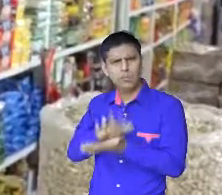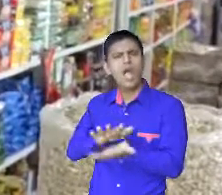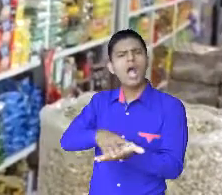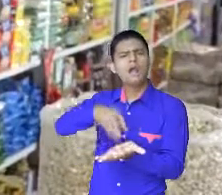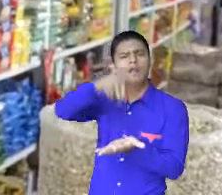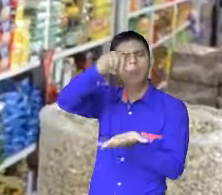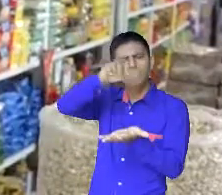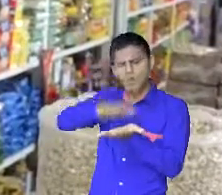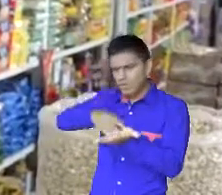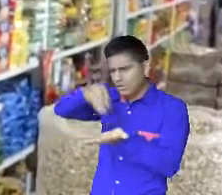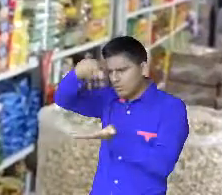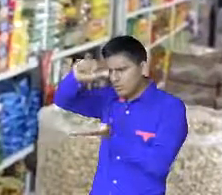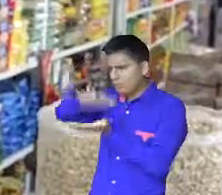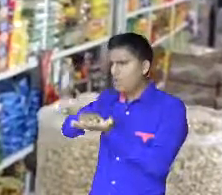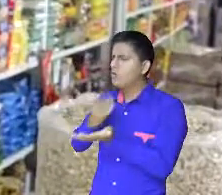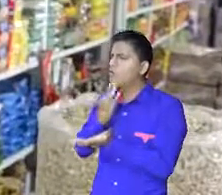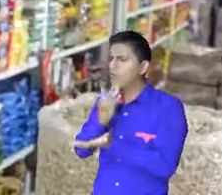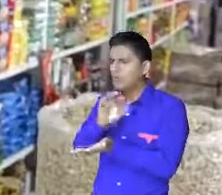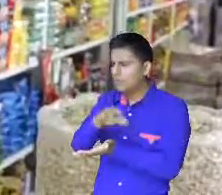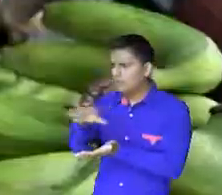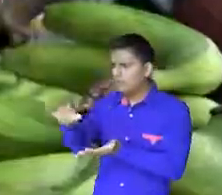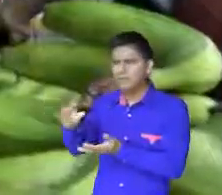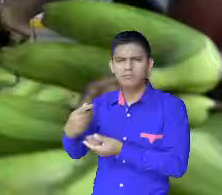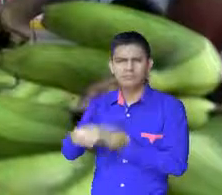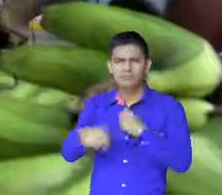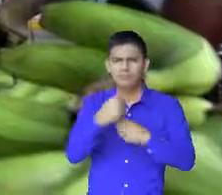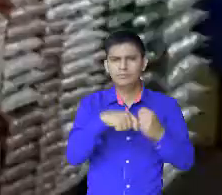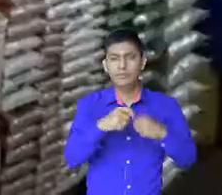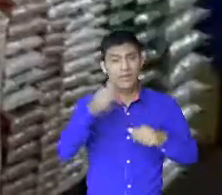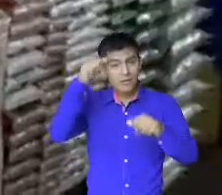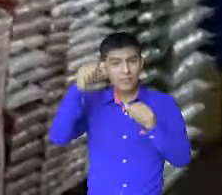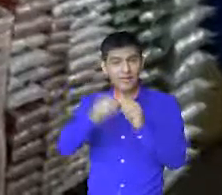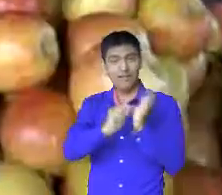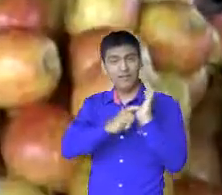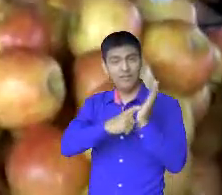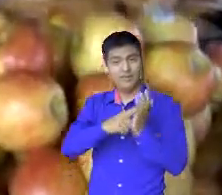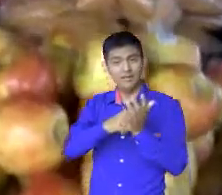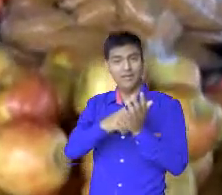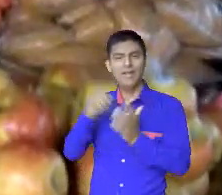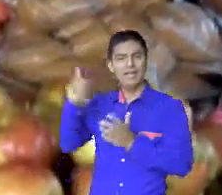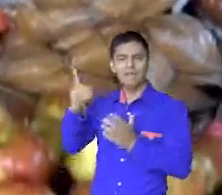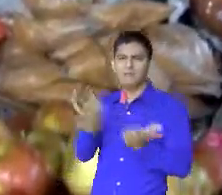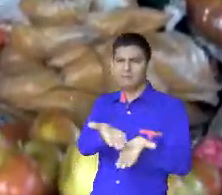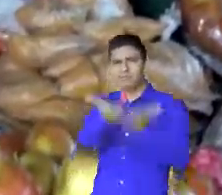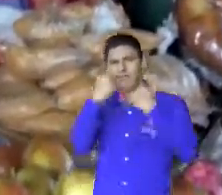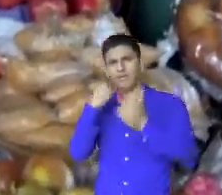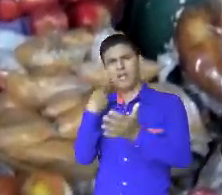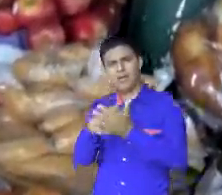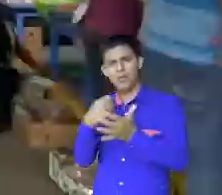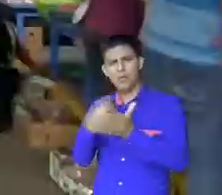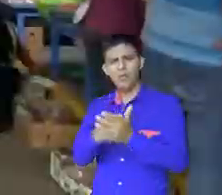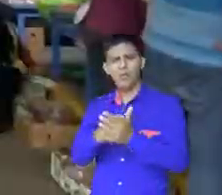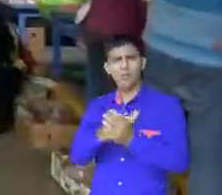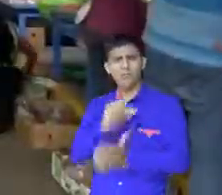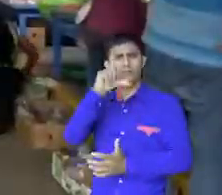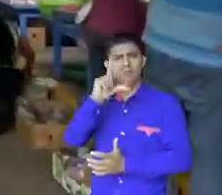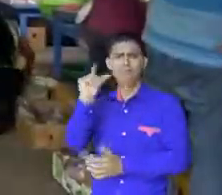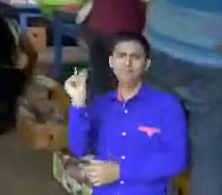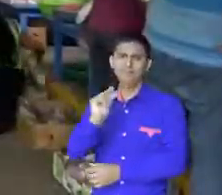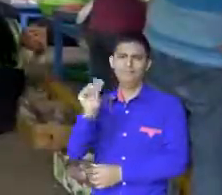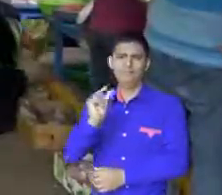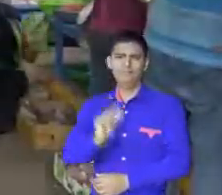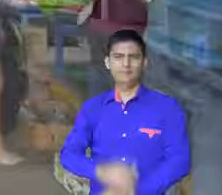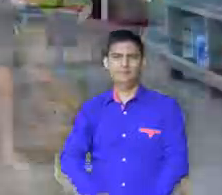de alberja, de maíz, de machica. Recuerde, la Feria Libre lo espera en Nueva Loja para que compre sus productos garantizados y a un